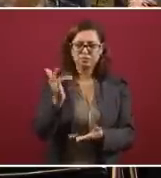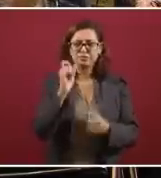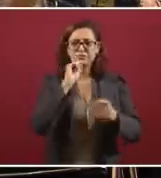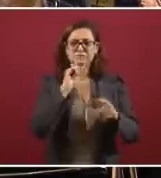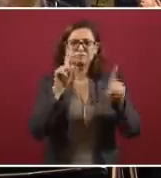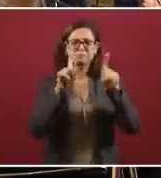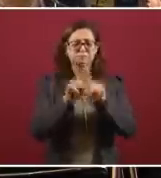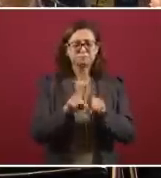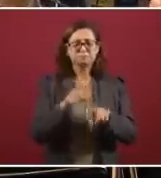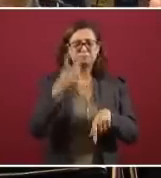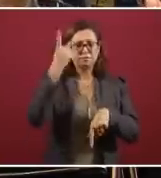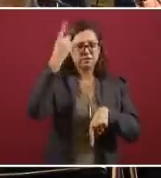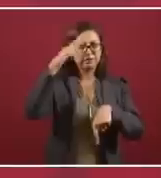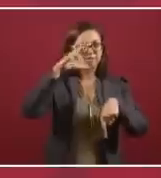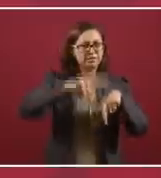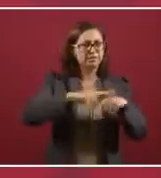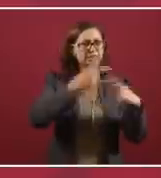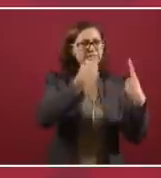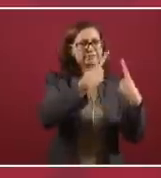directivos,